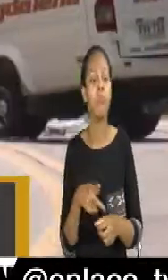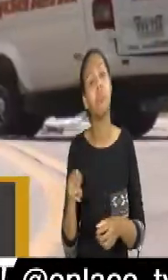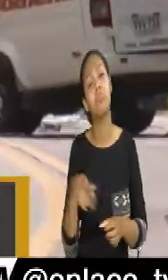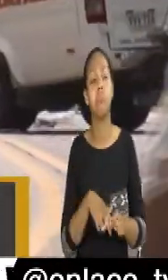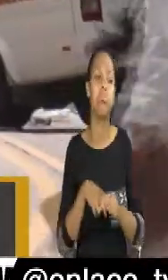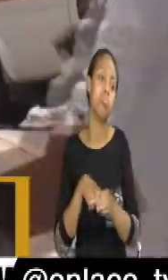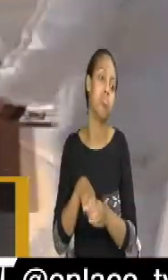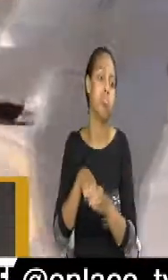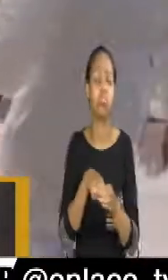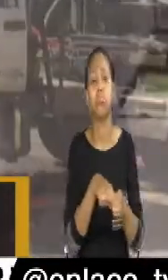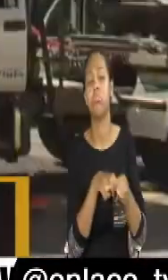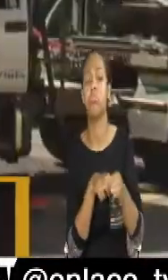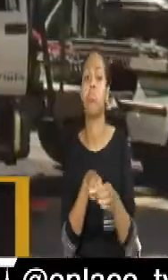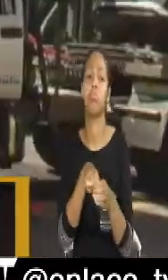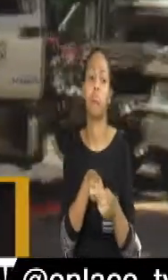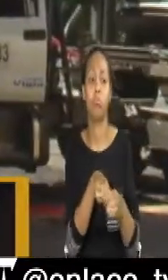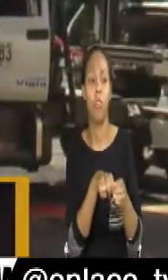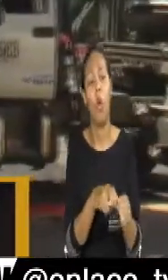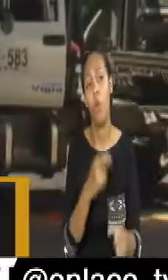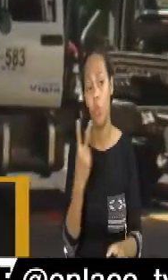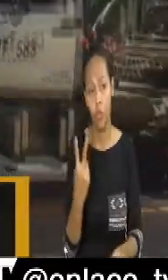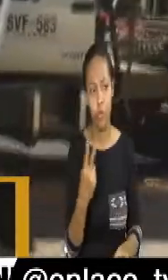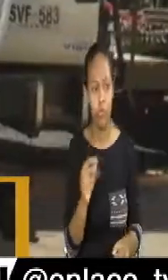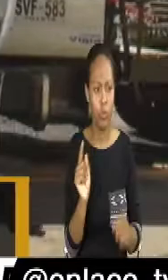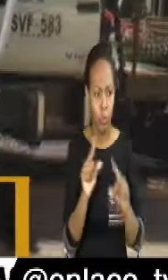a la empresa Cotras Magdalena de placas